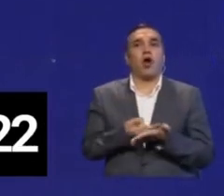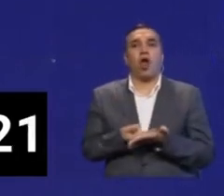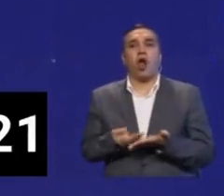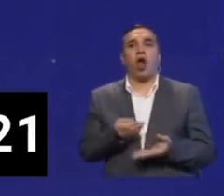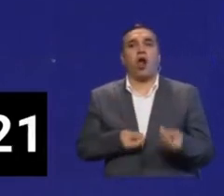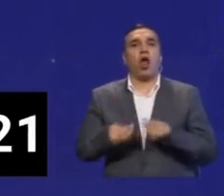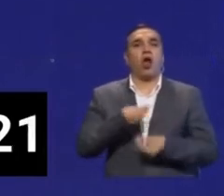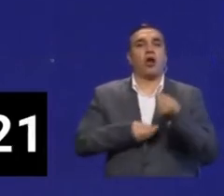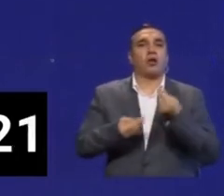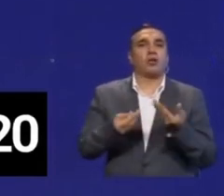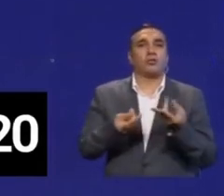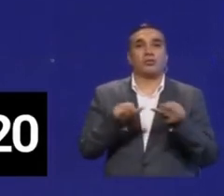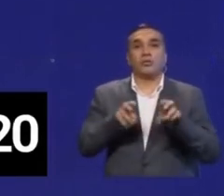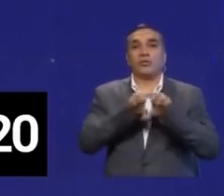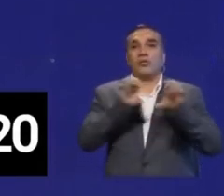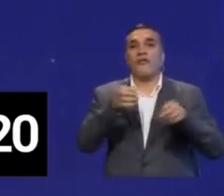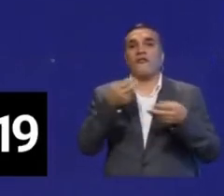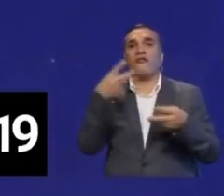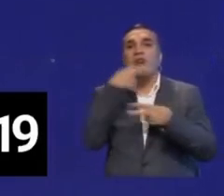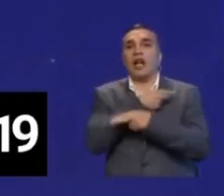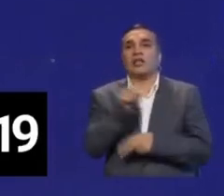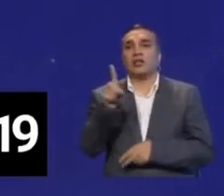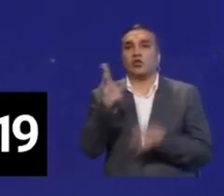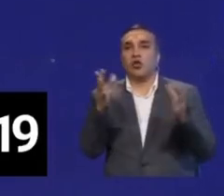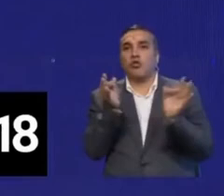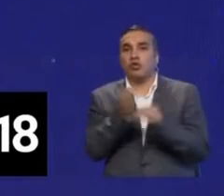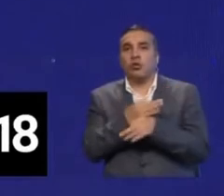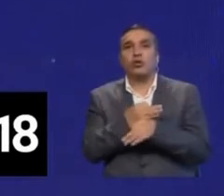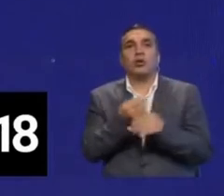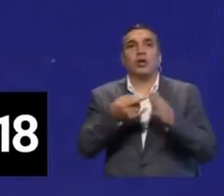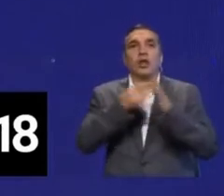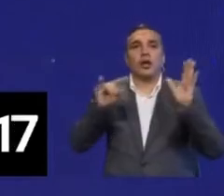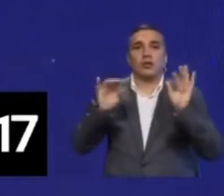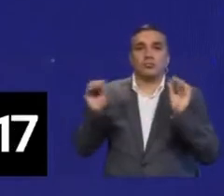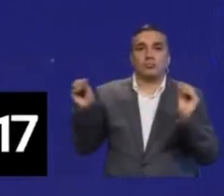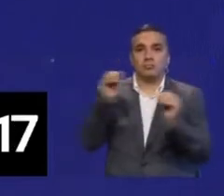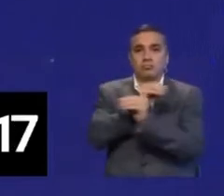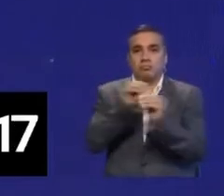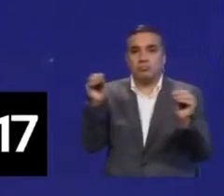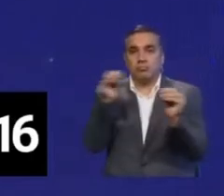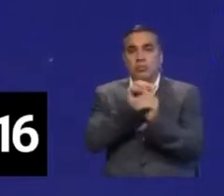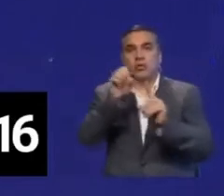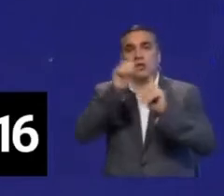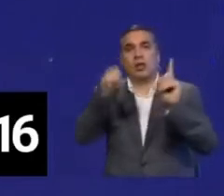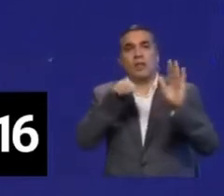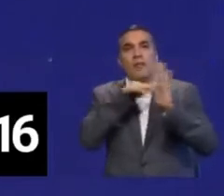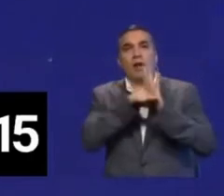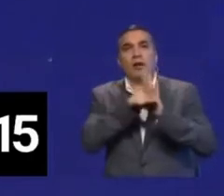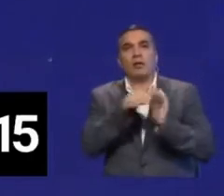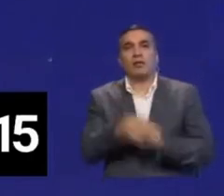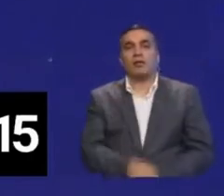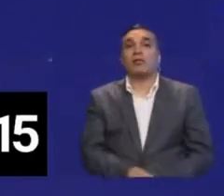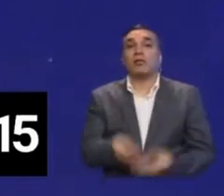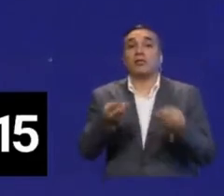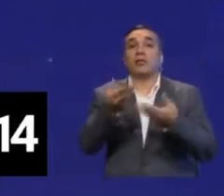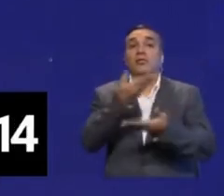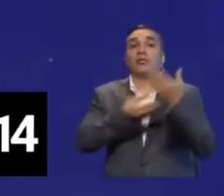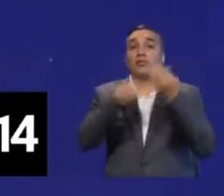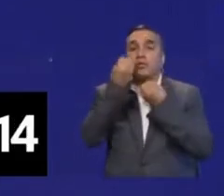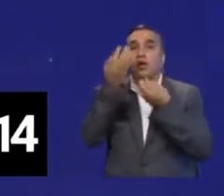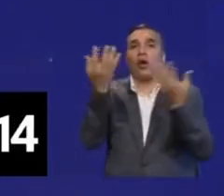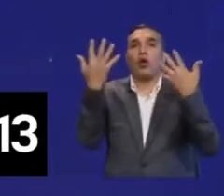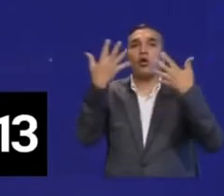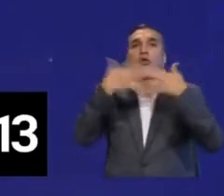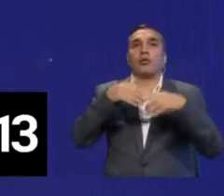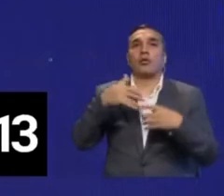sobrefacturación, evitar las empresas fantasmas, intercambio de tecnológico de información con el sistema financiero y con el intercambio de formación